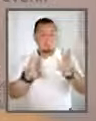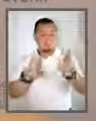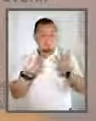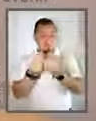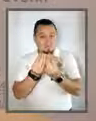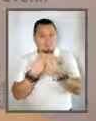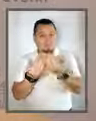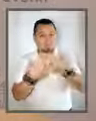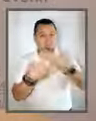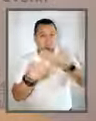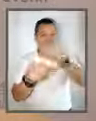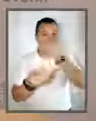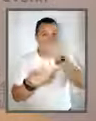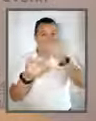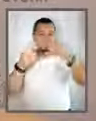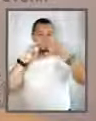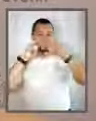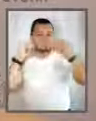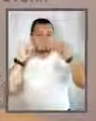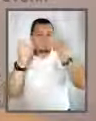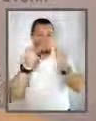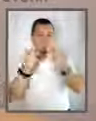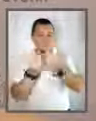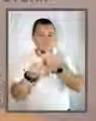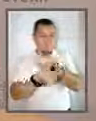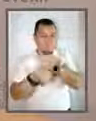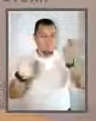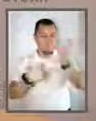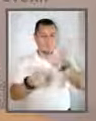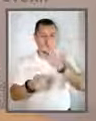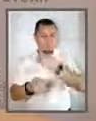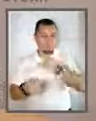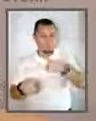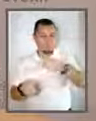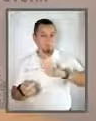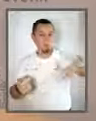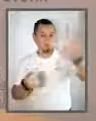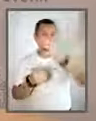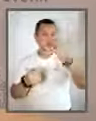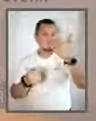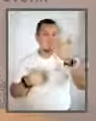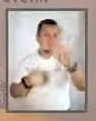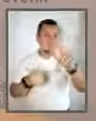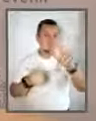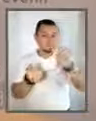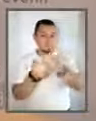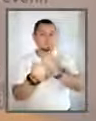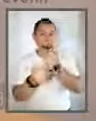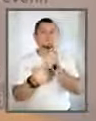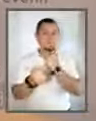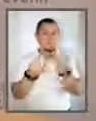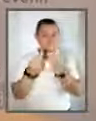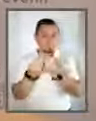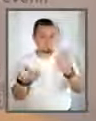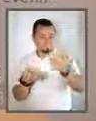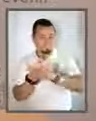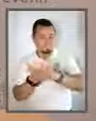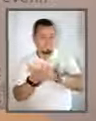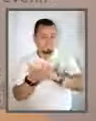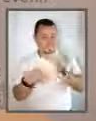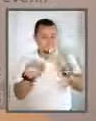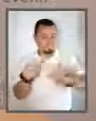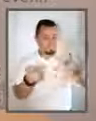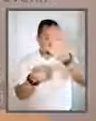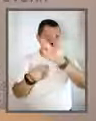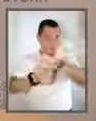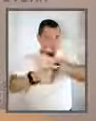alcoholado y cubrebocas en 19 de los municipios de la región 7, Autlán, a la que